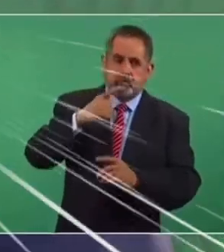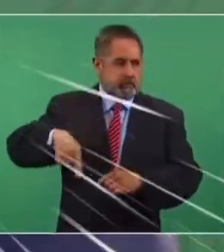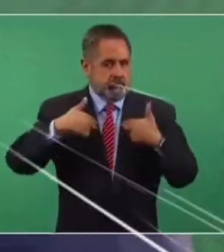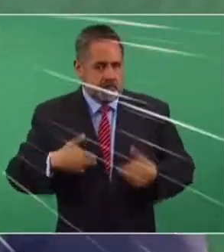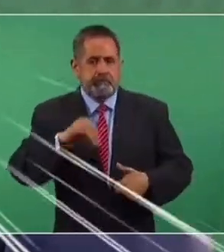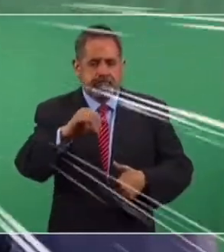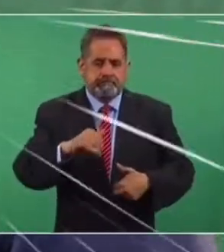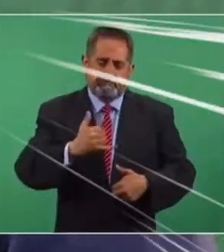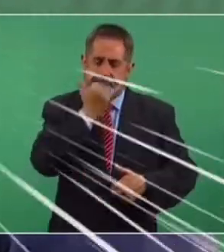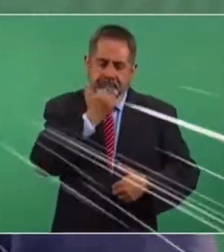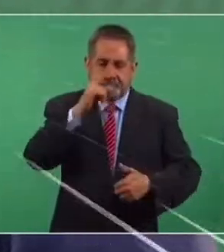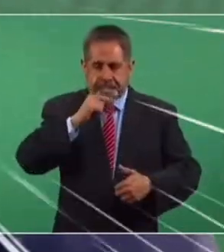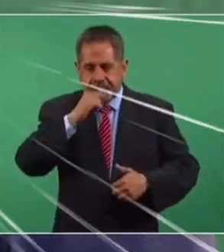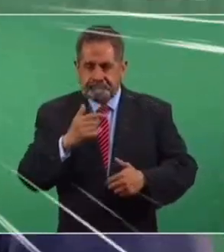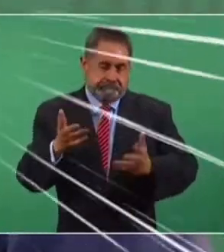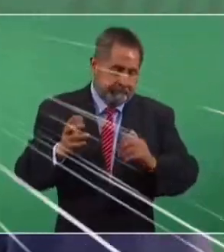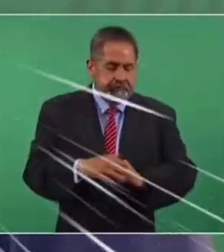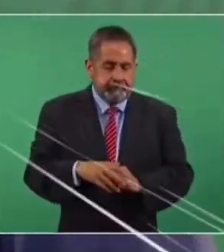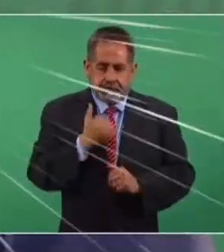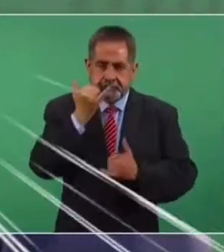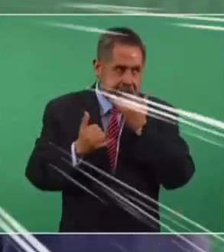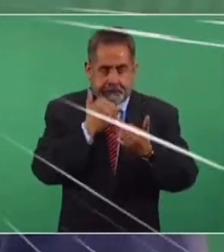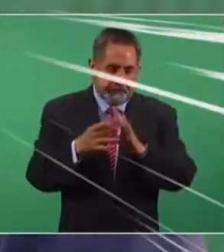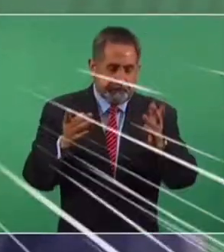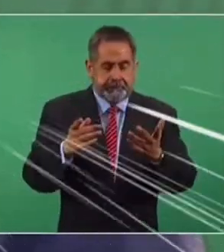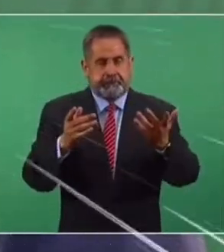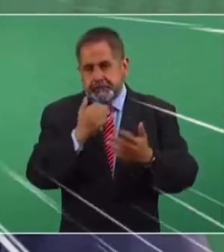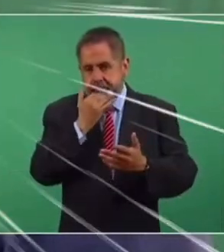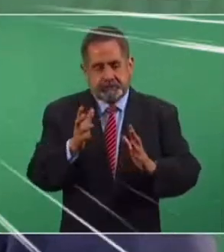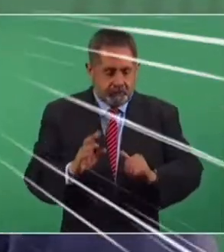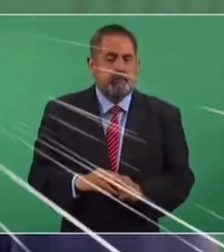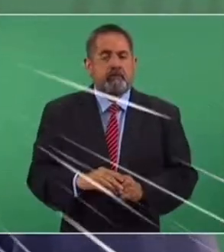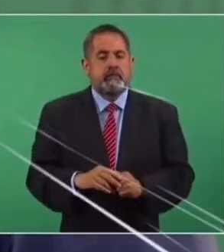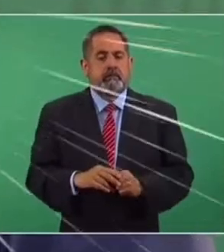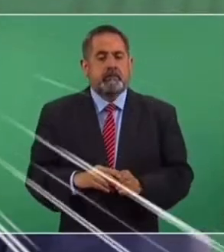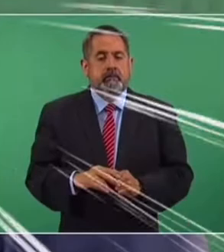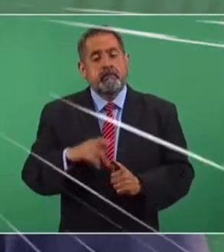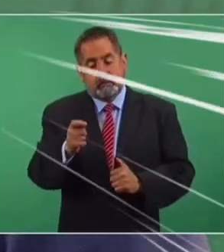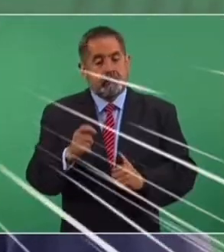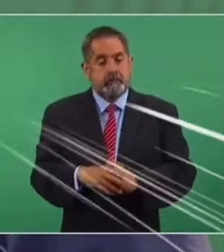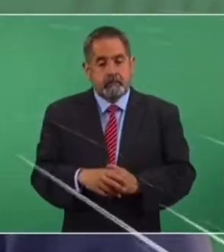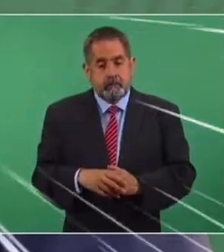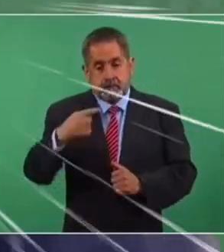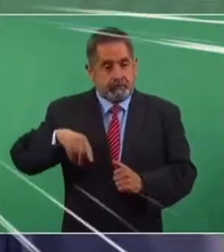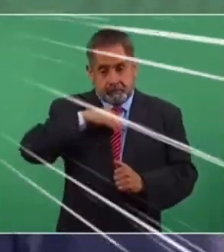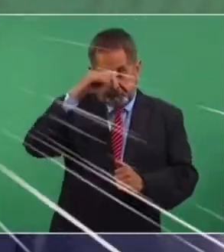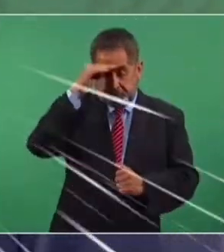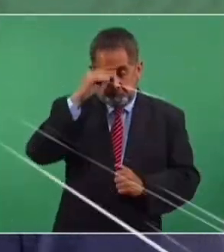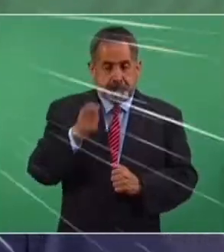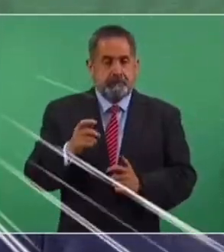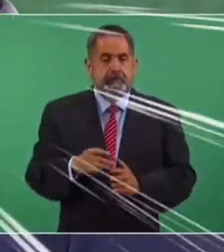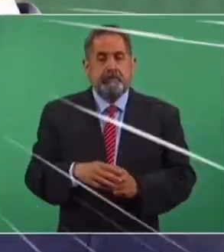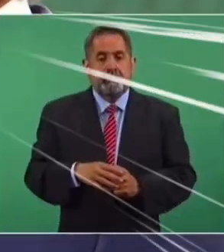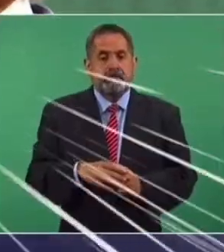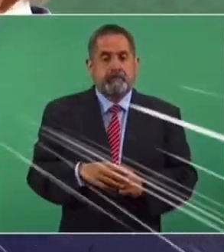humanos sí, nos equivocamos y cometemos errores. Entonces, pensamos